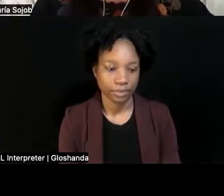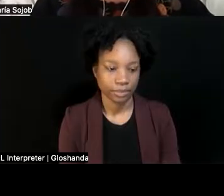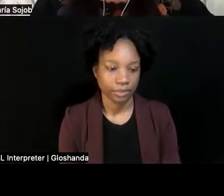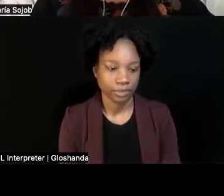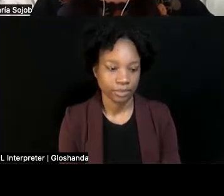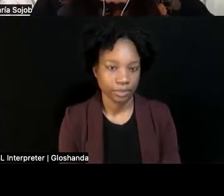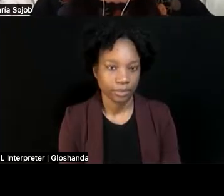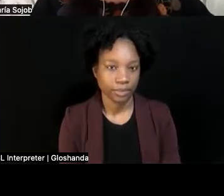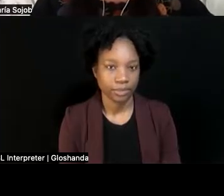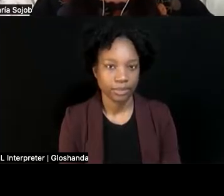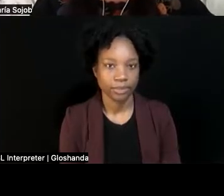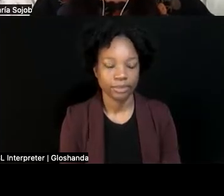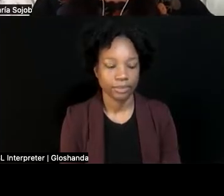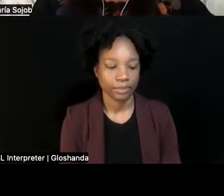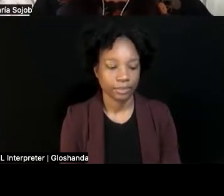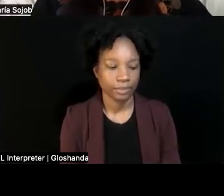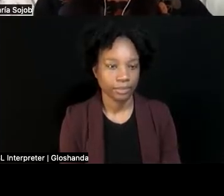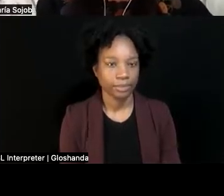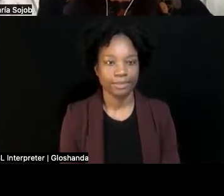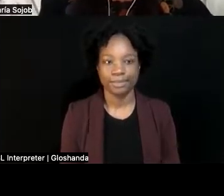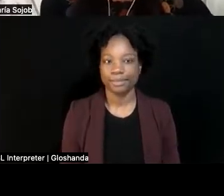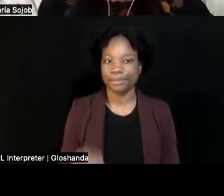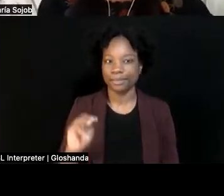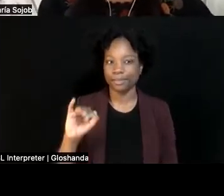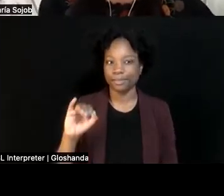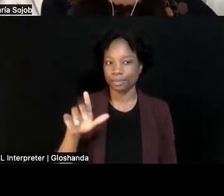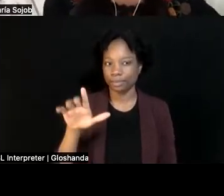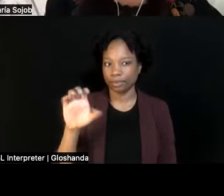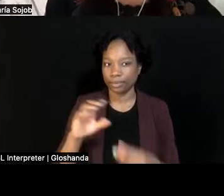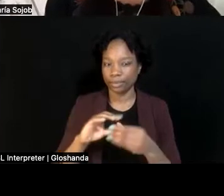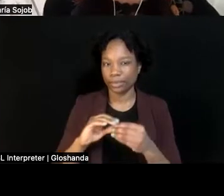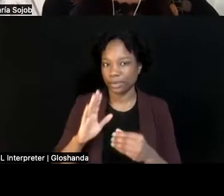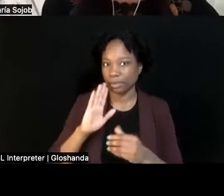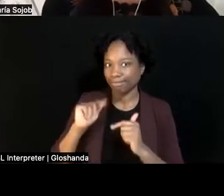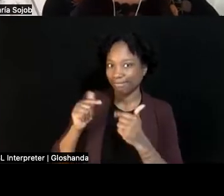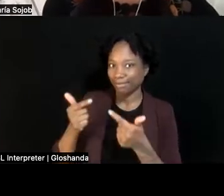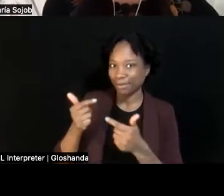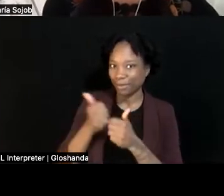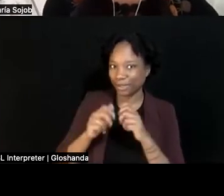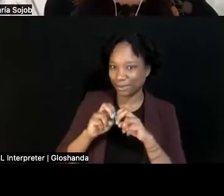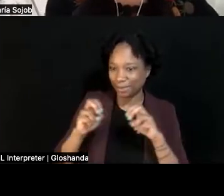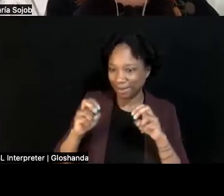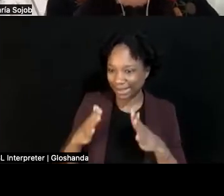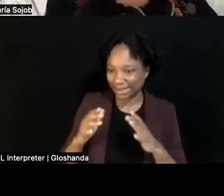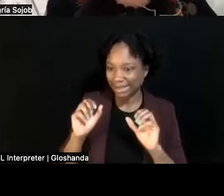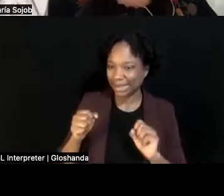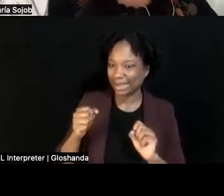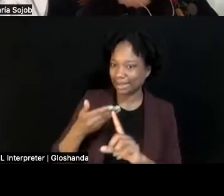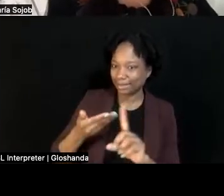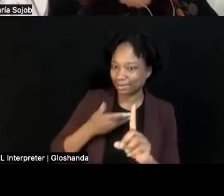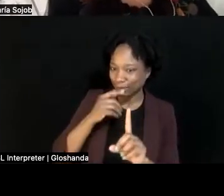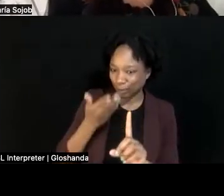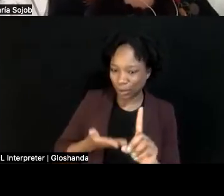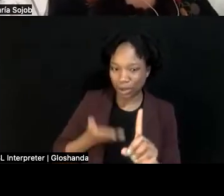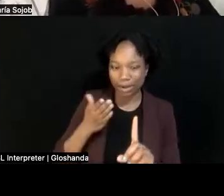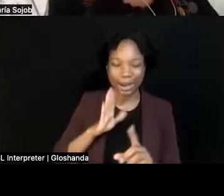So I'll let each of our wonderful panelists introduce themselves. I'll give a little teaser, but